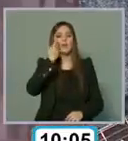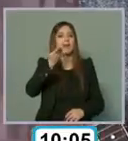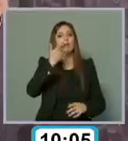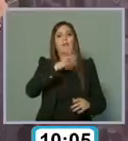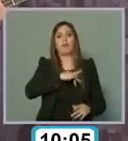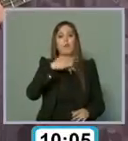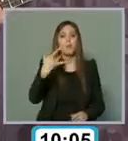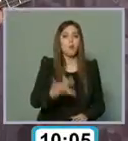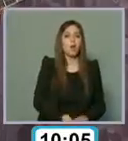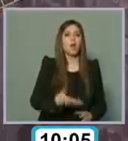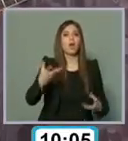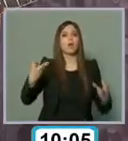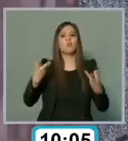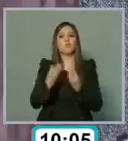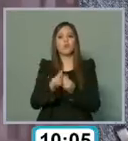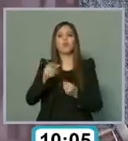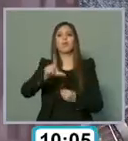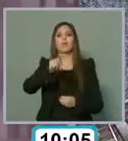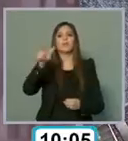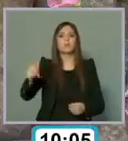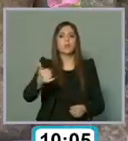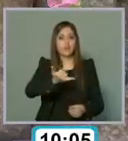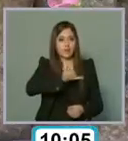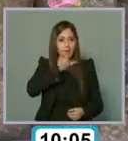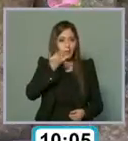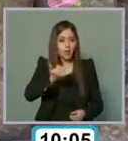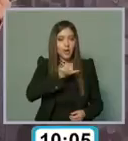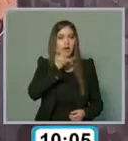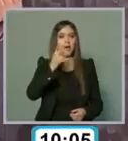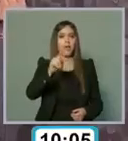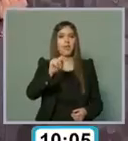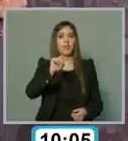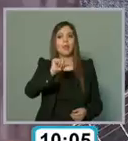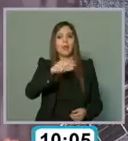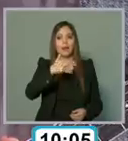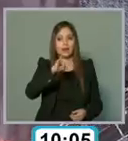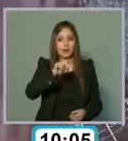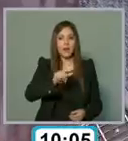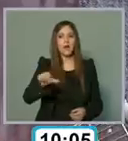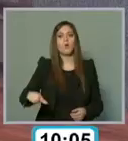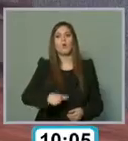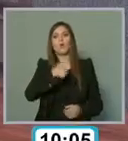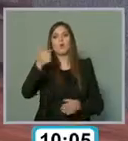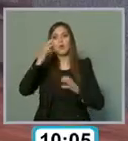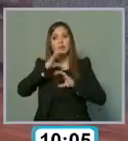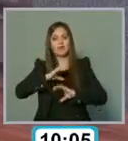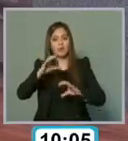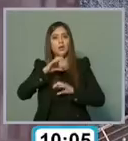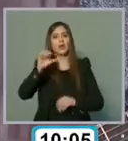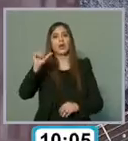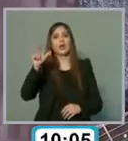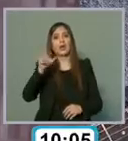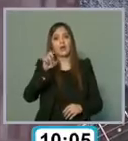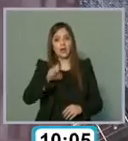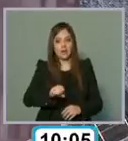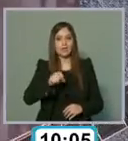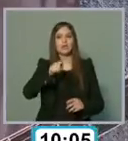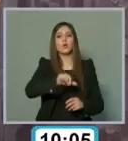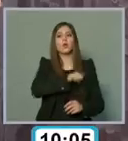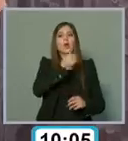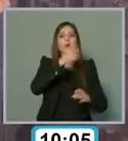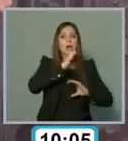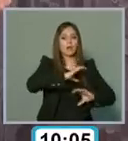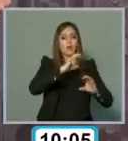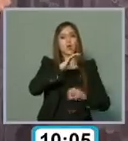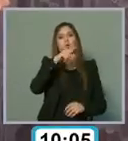Seransky. Y de ahí empezó Equivocada. Con Thalía, ¿no? Wow. Con Thalía, otros con Alex Ubago, con Maluna, que se llama Blanco y